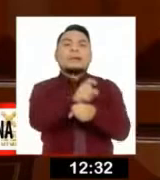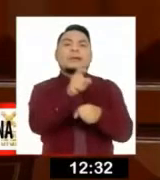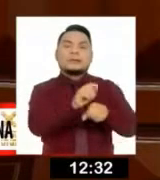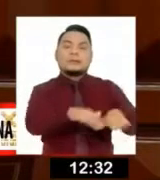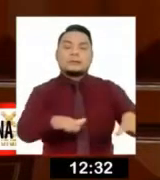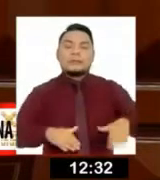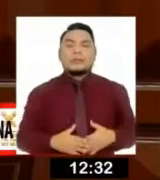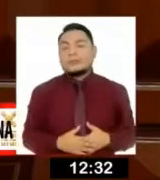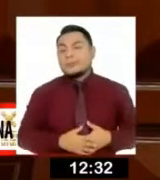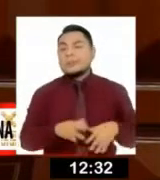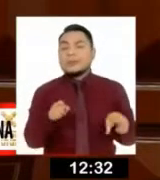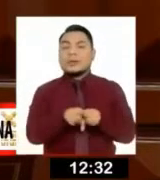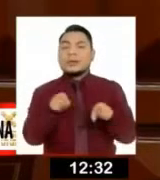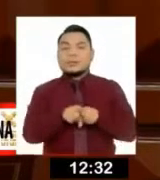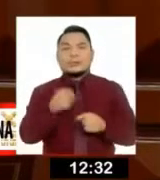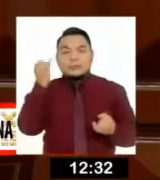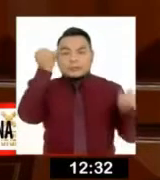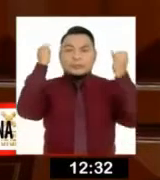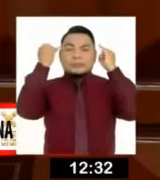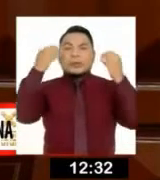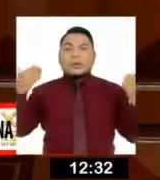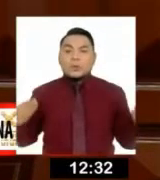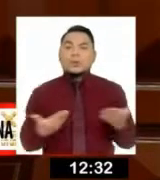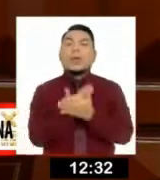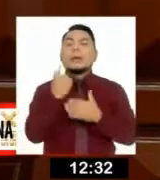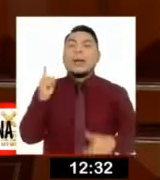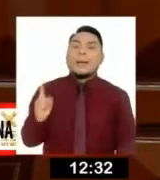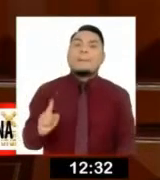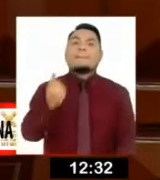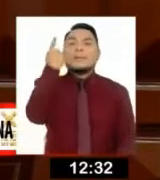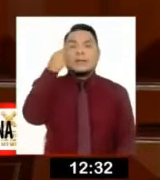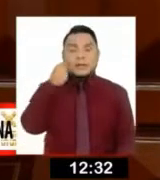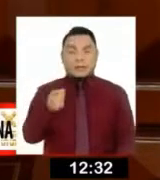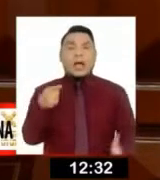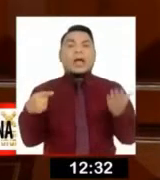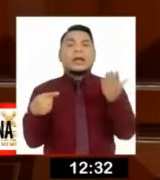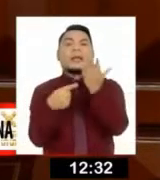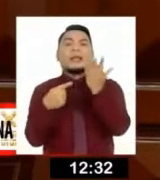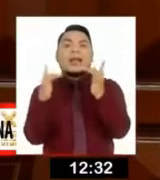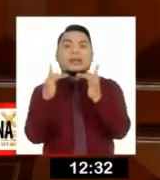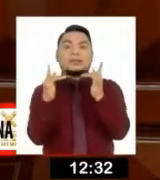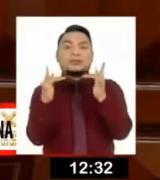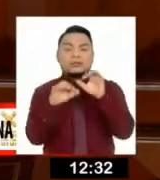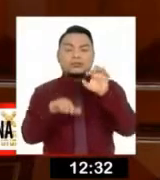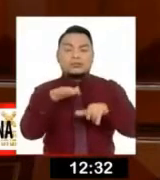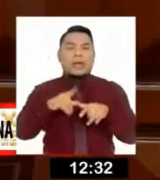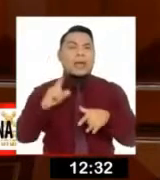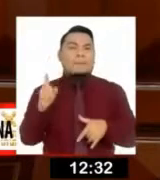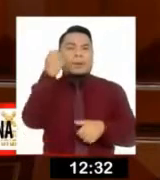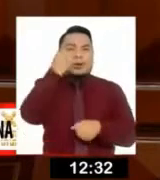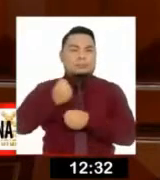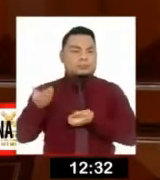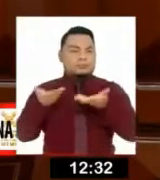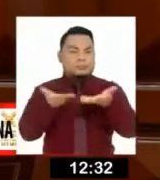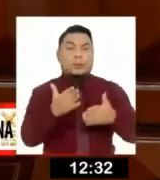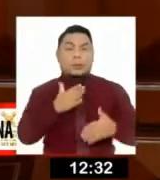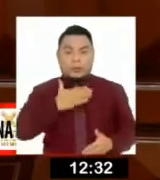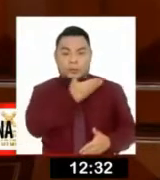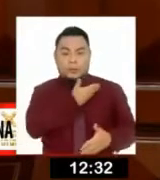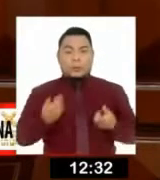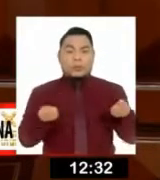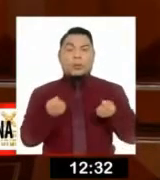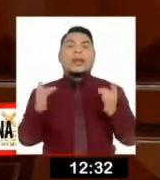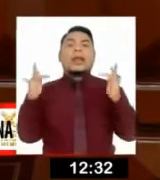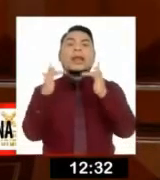La innovación será una prioridad en las escuelas y la conectividad a Internet. En nuestro gobierno, el